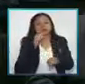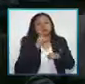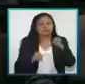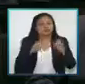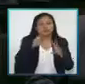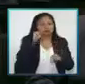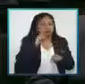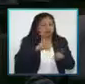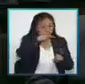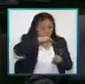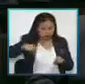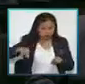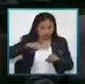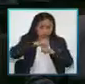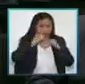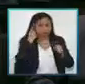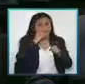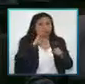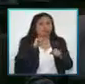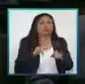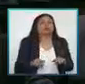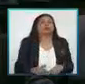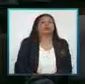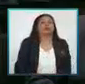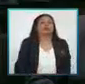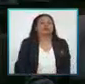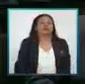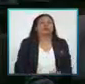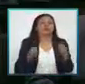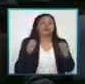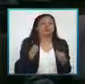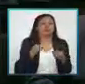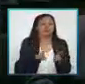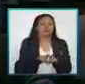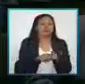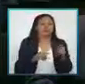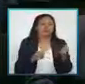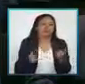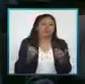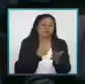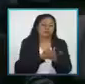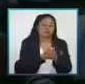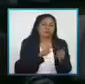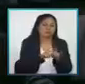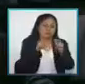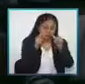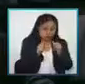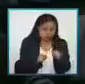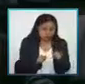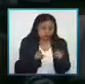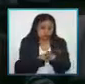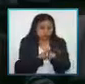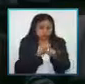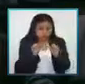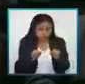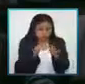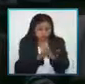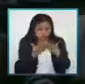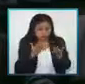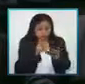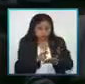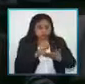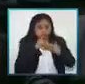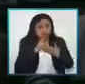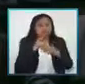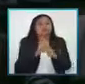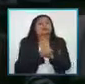final nombra al fiscal general. Por lo tanto, mi aporte es un análisis desde la Constitución